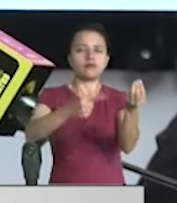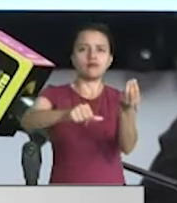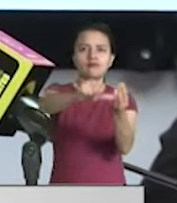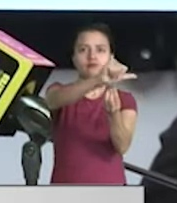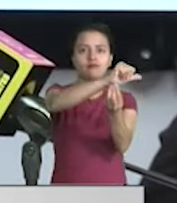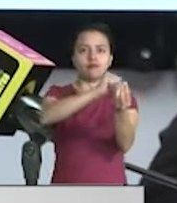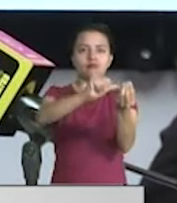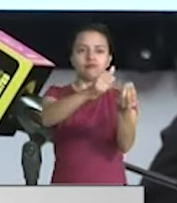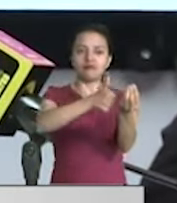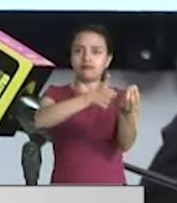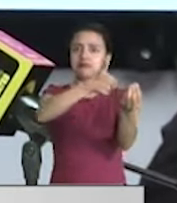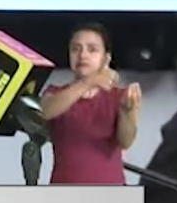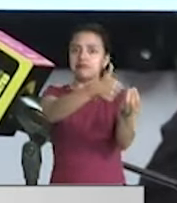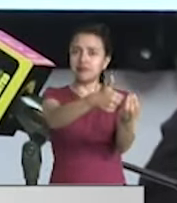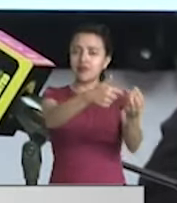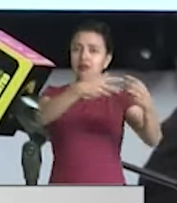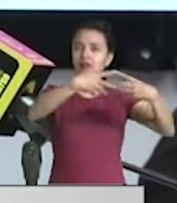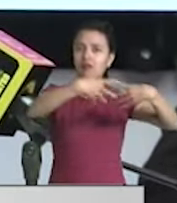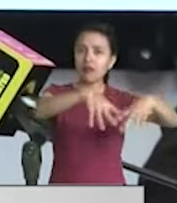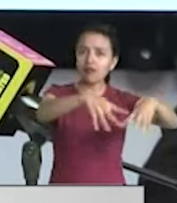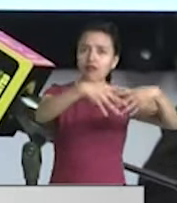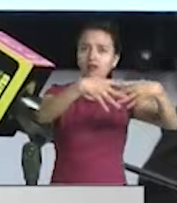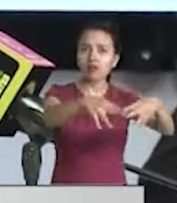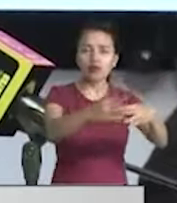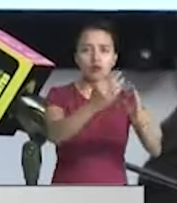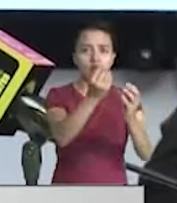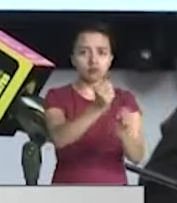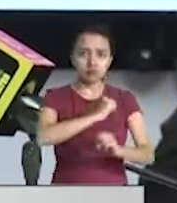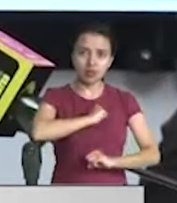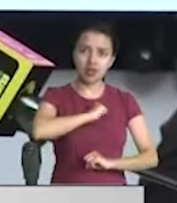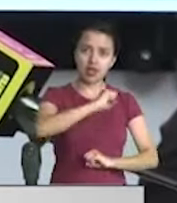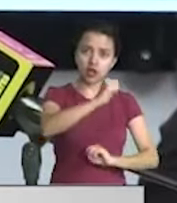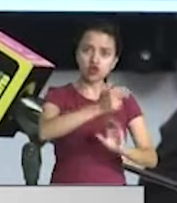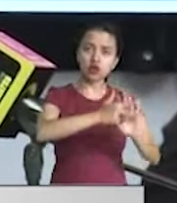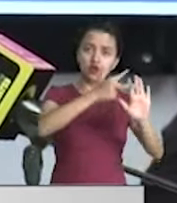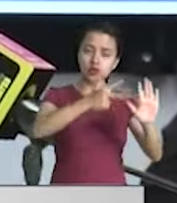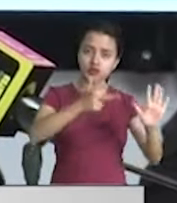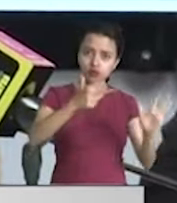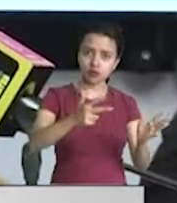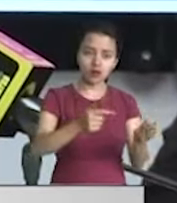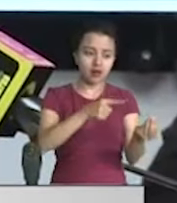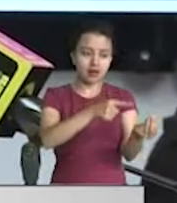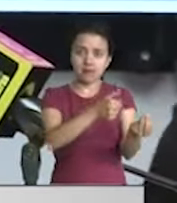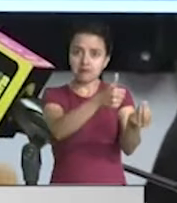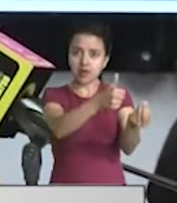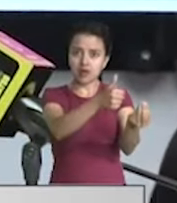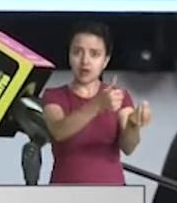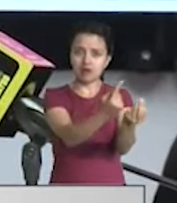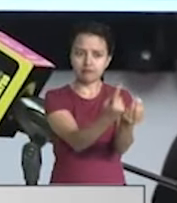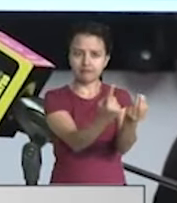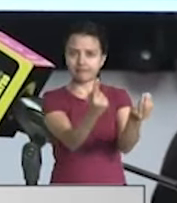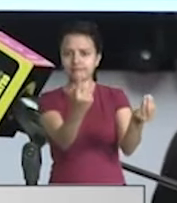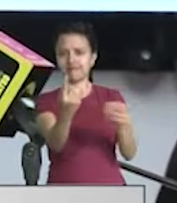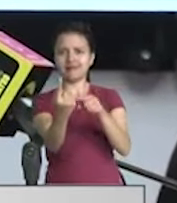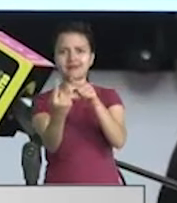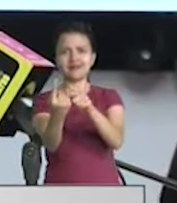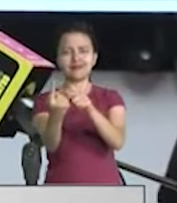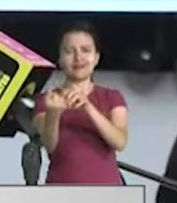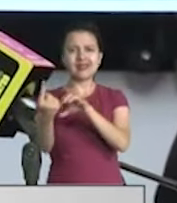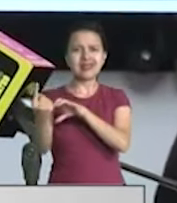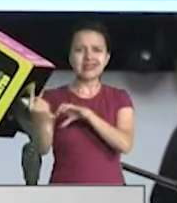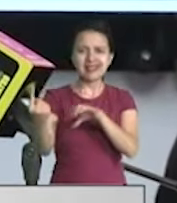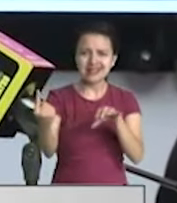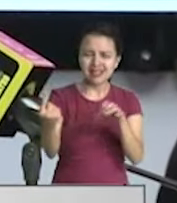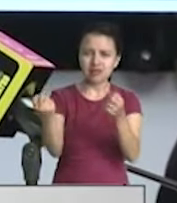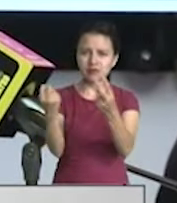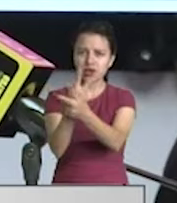que marcharon salieron a marchar en cumplimiento de un derecho constitucional y no utilizaron la violencia. A mí me molestan los grafitis, sí,